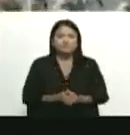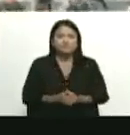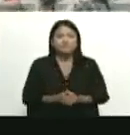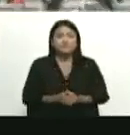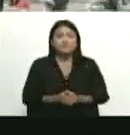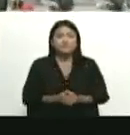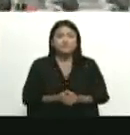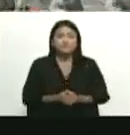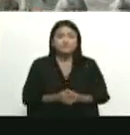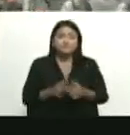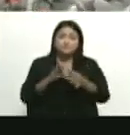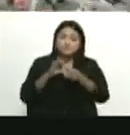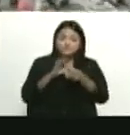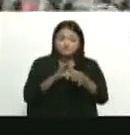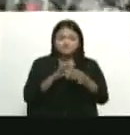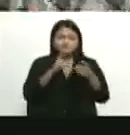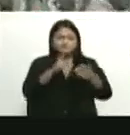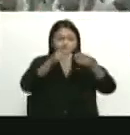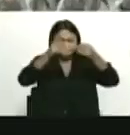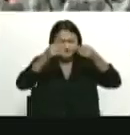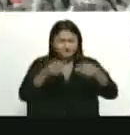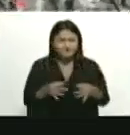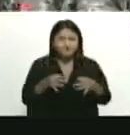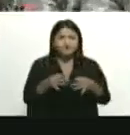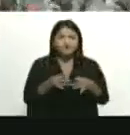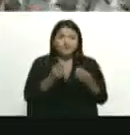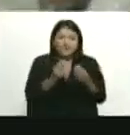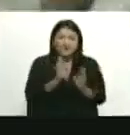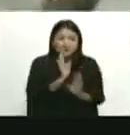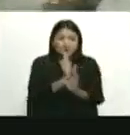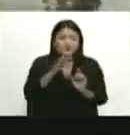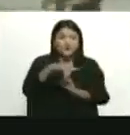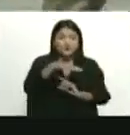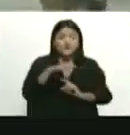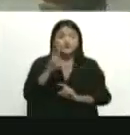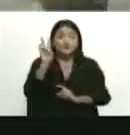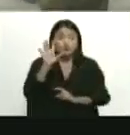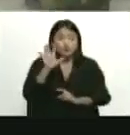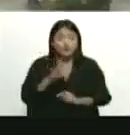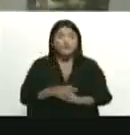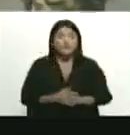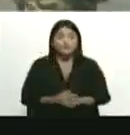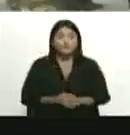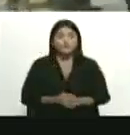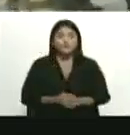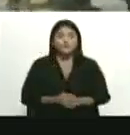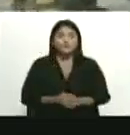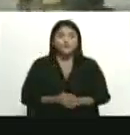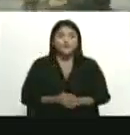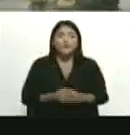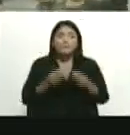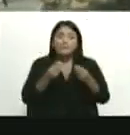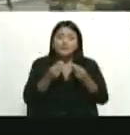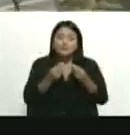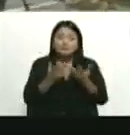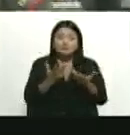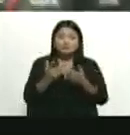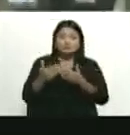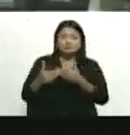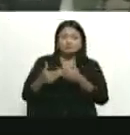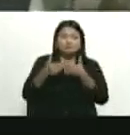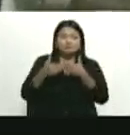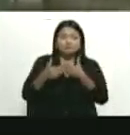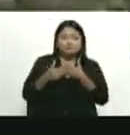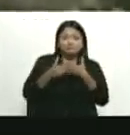de su firmeza y determinación para salvaguardar nuestros principios fundamentales, enfrentando presiones